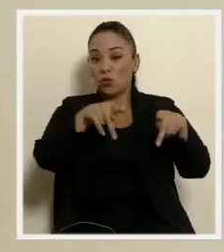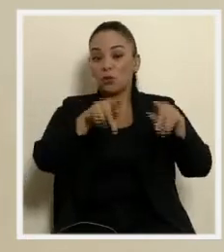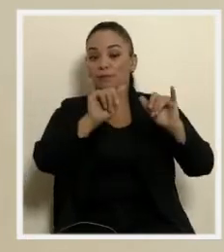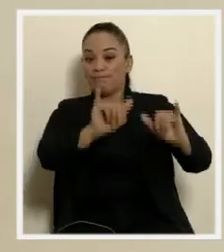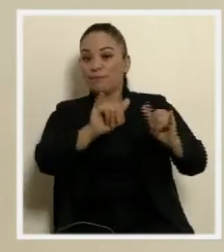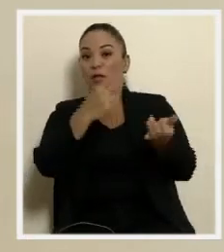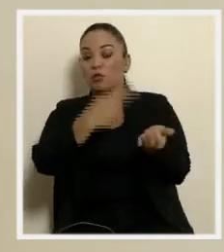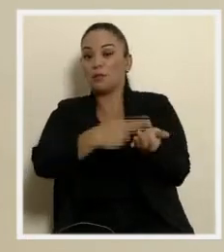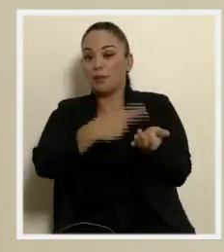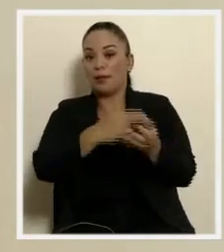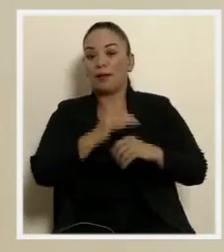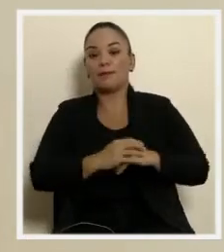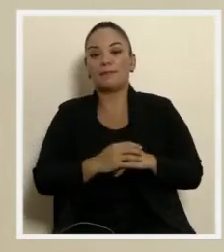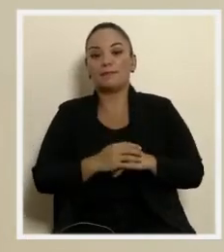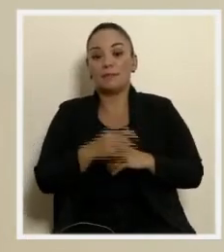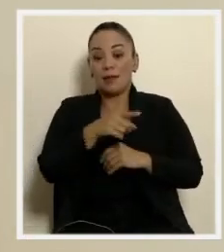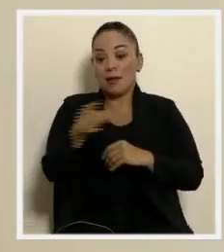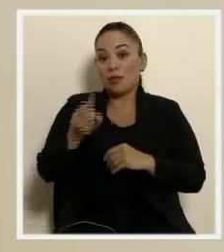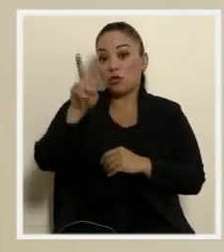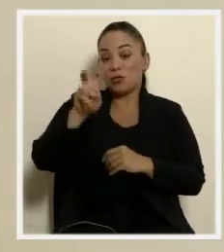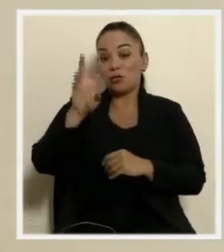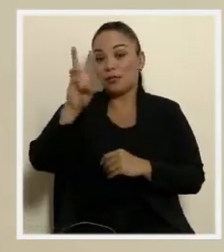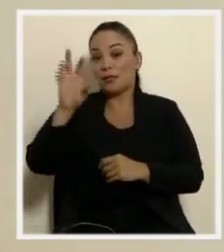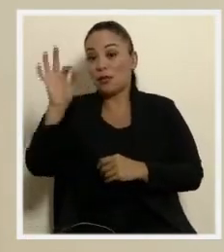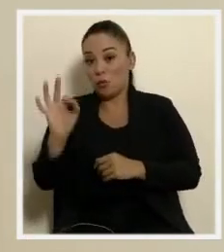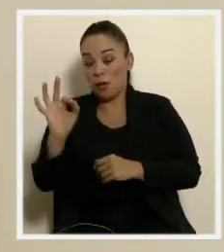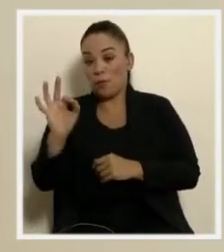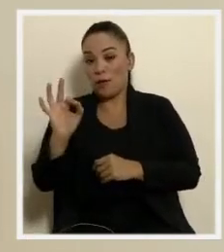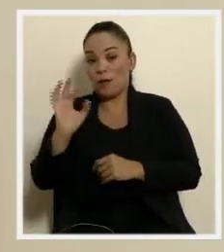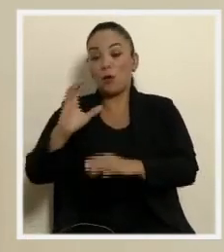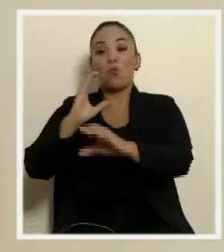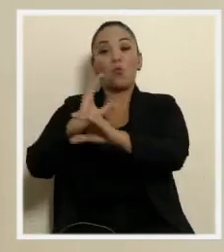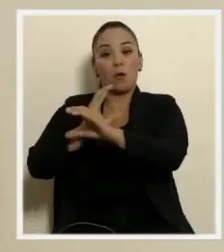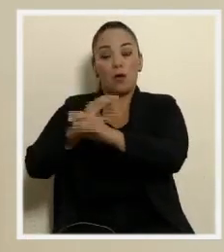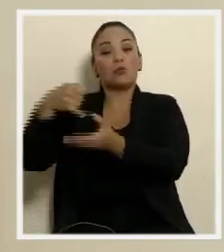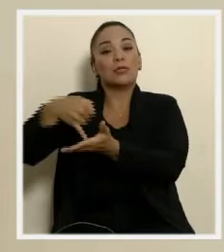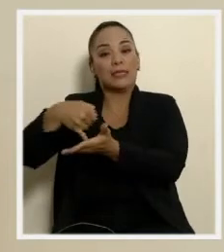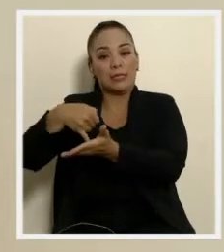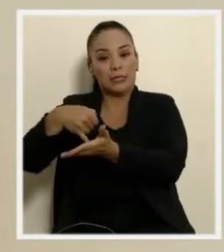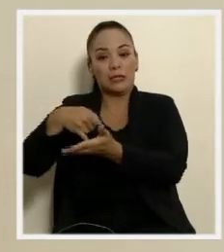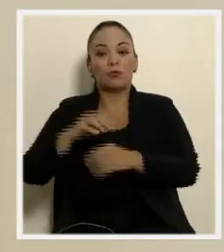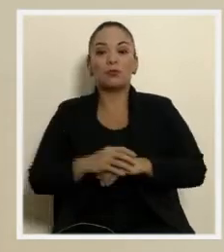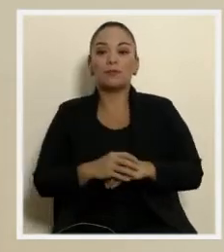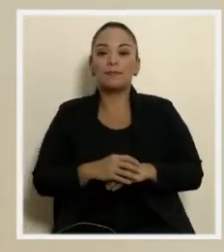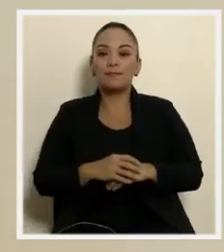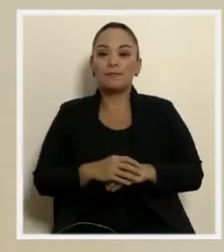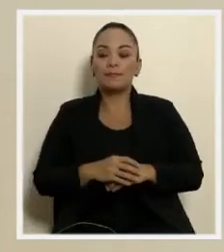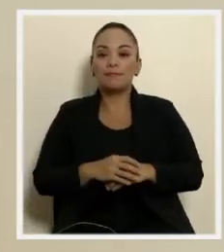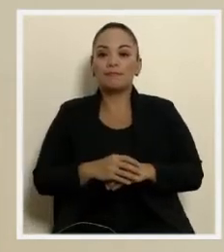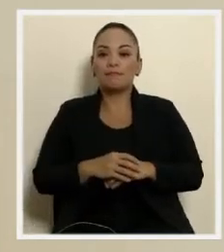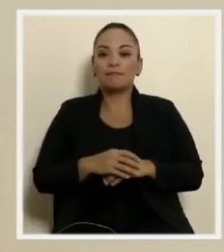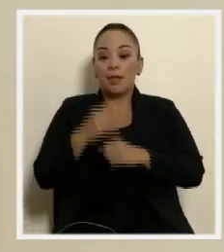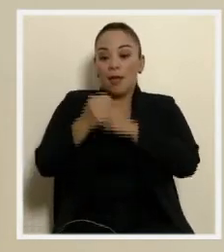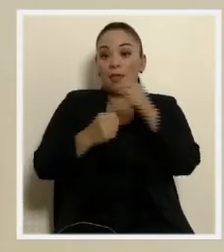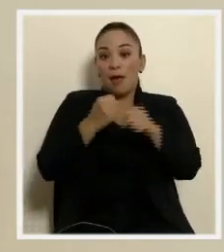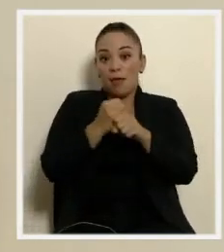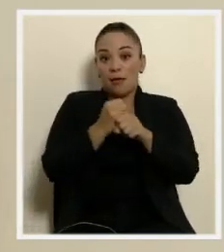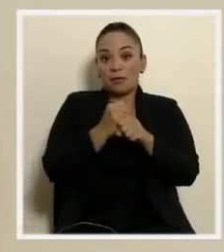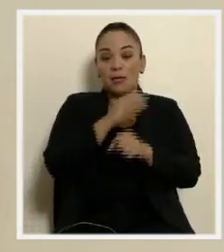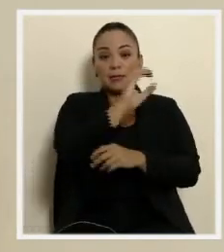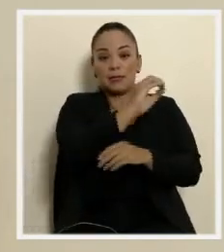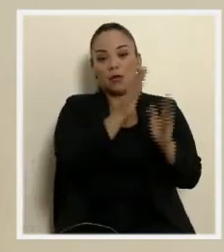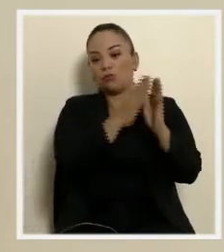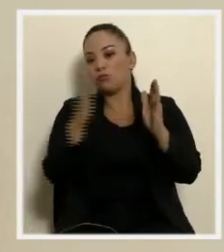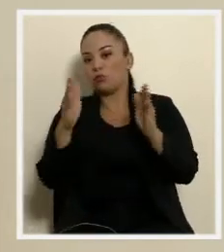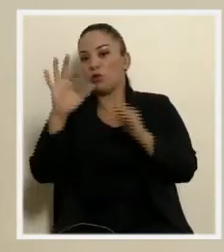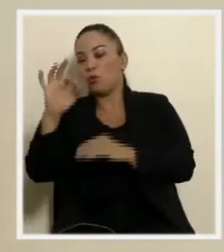internadas. De estas, 269 se encuentran en unidades de cuidados intensivos con un rango de edad que va de los 0